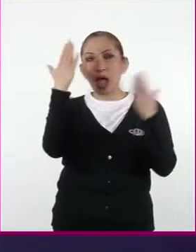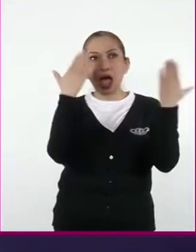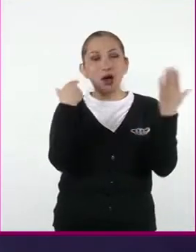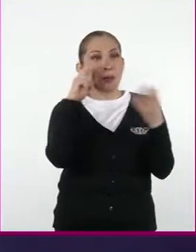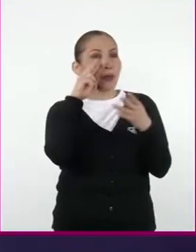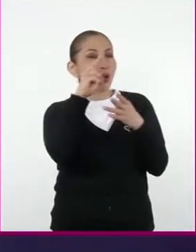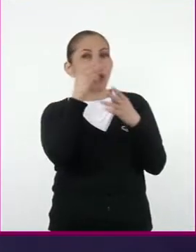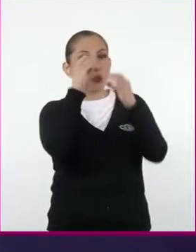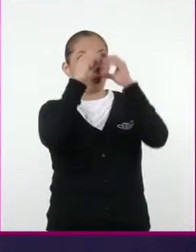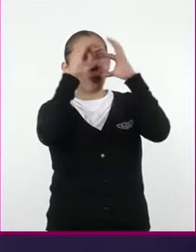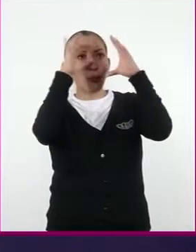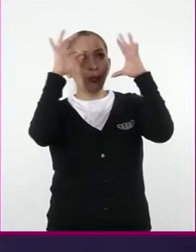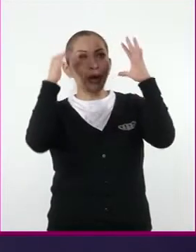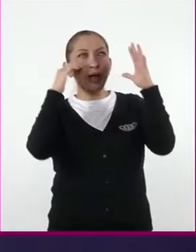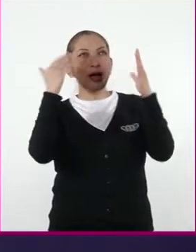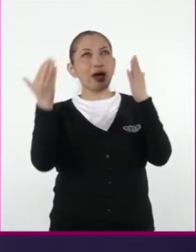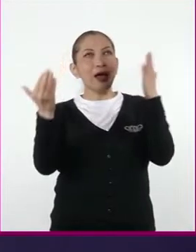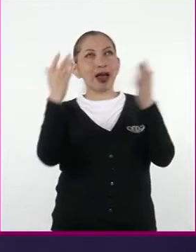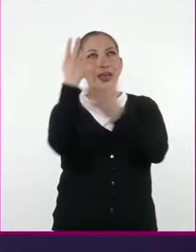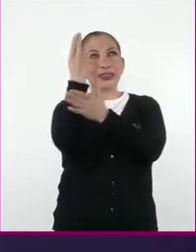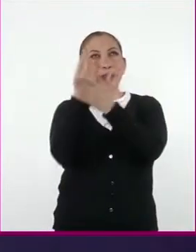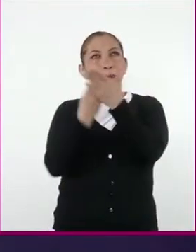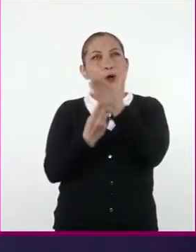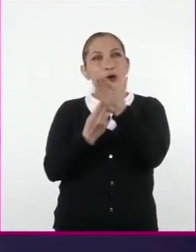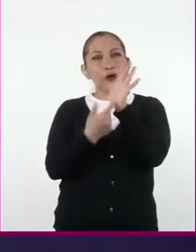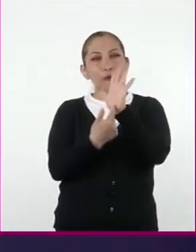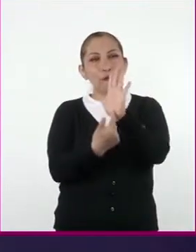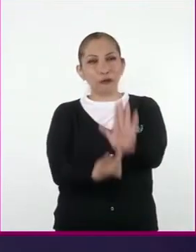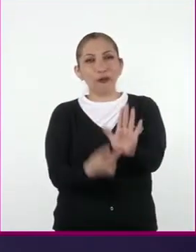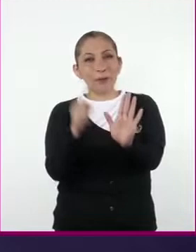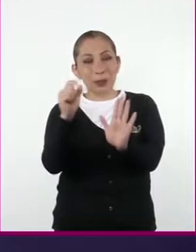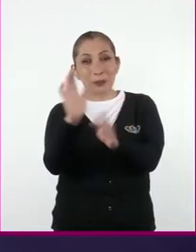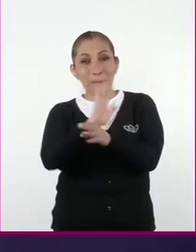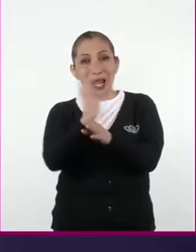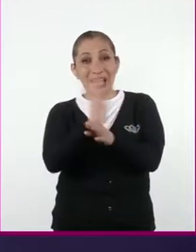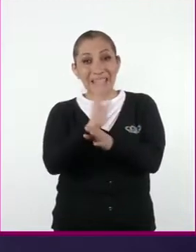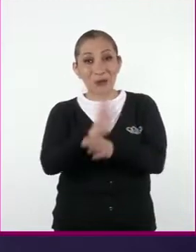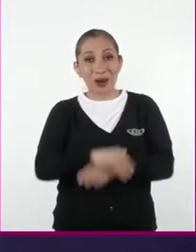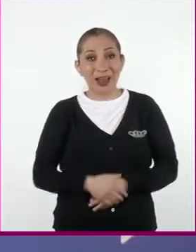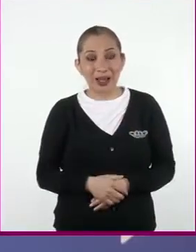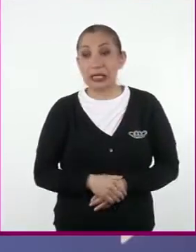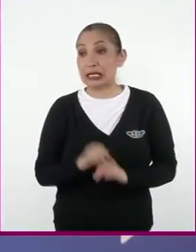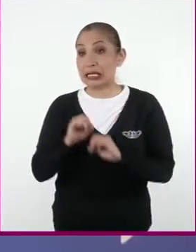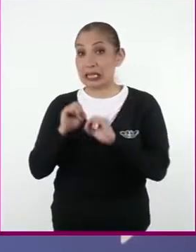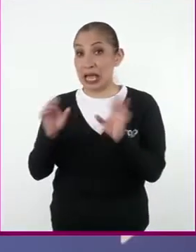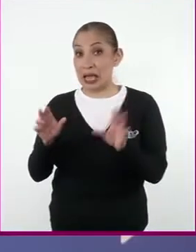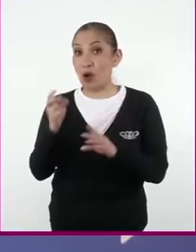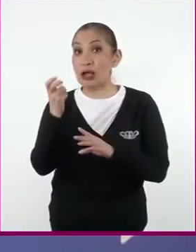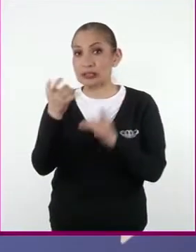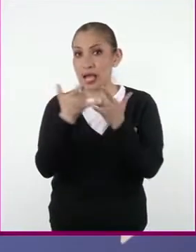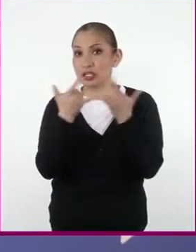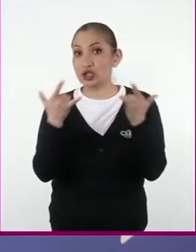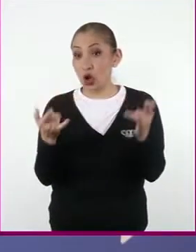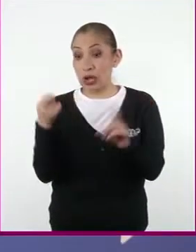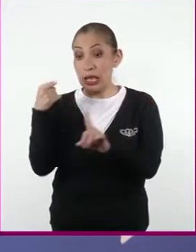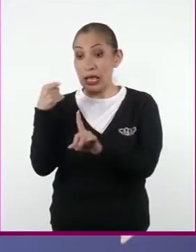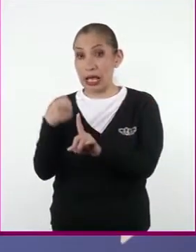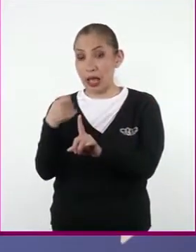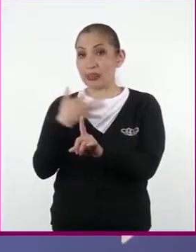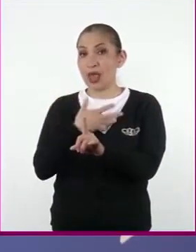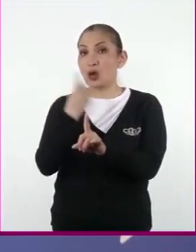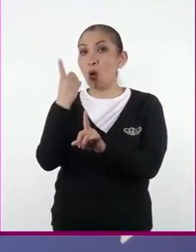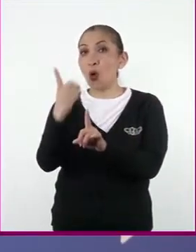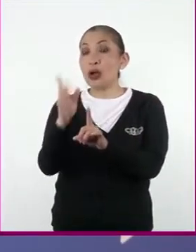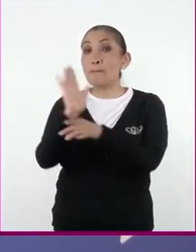imaginé esa descripción y la comparé con los dibujos y las representaciones de la película animada. Claro, esa historia en particular tiene